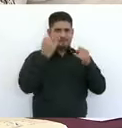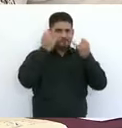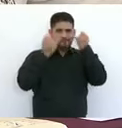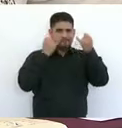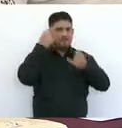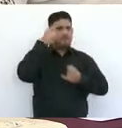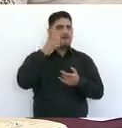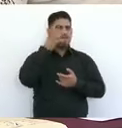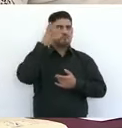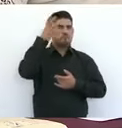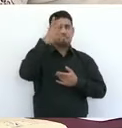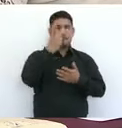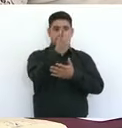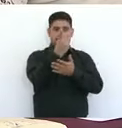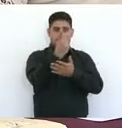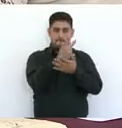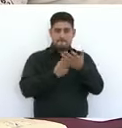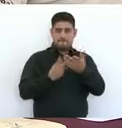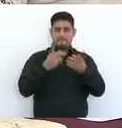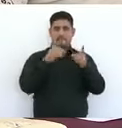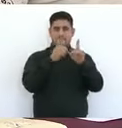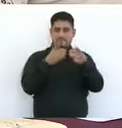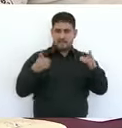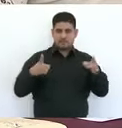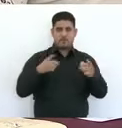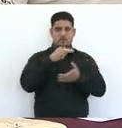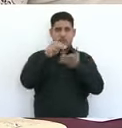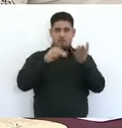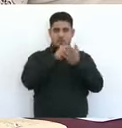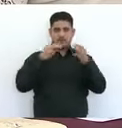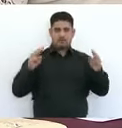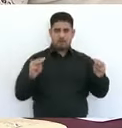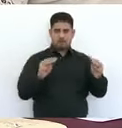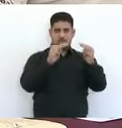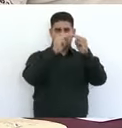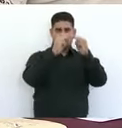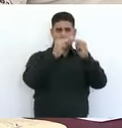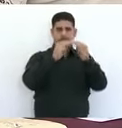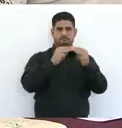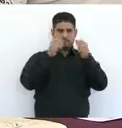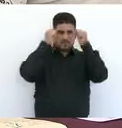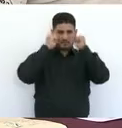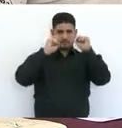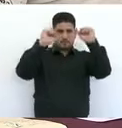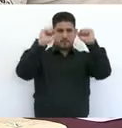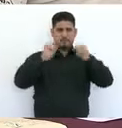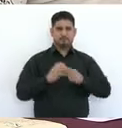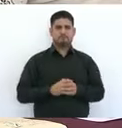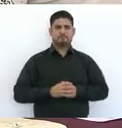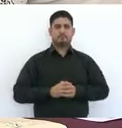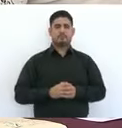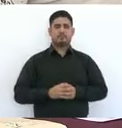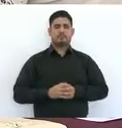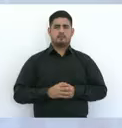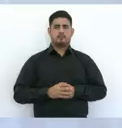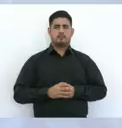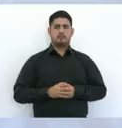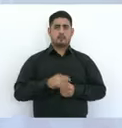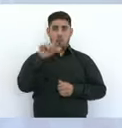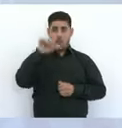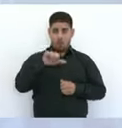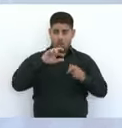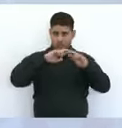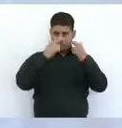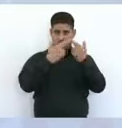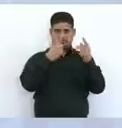plan de desarrollo en los municipios de la región Sierra Zahuaripa. En esta reunión de